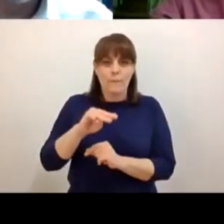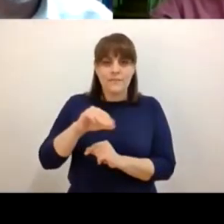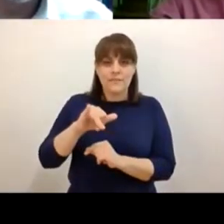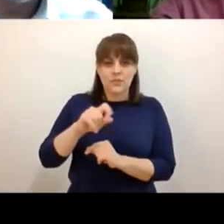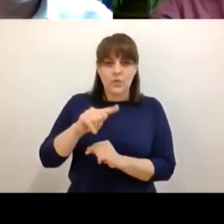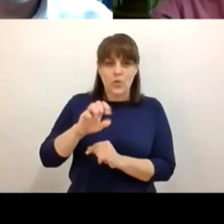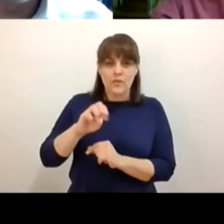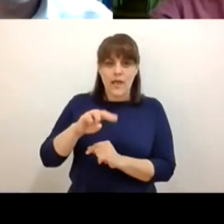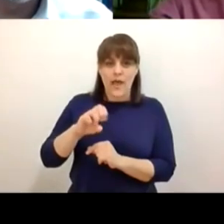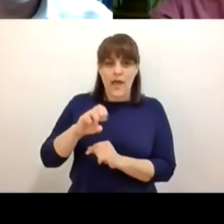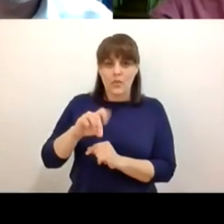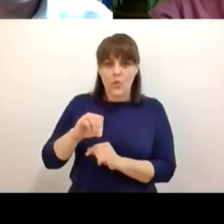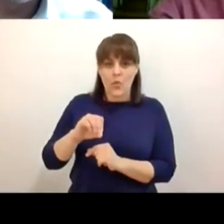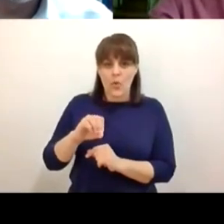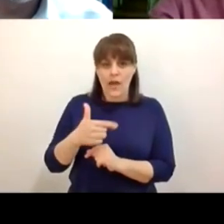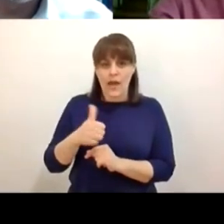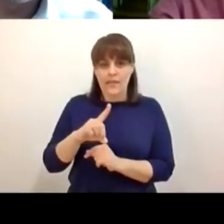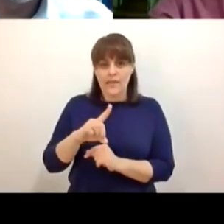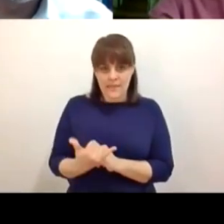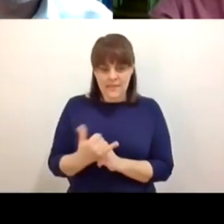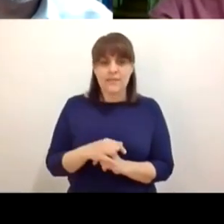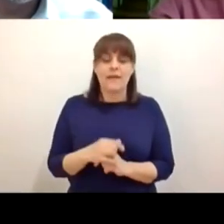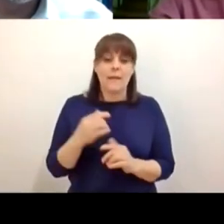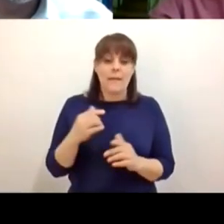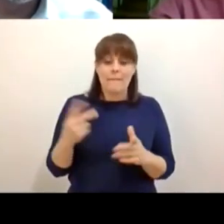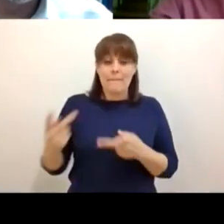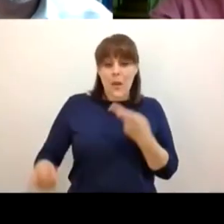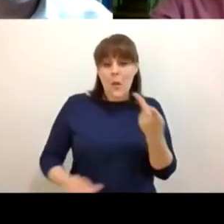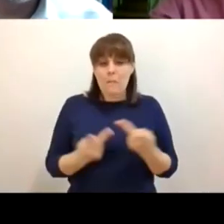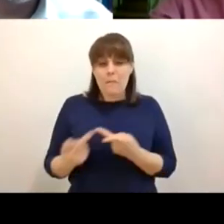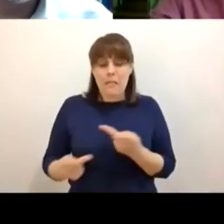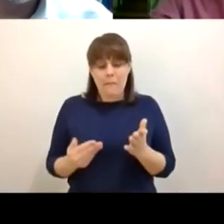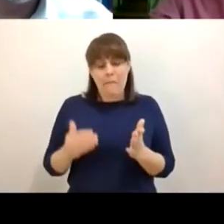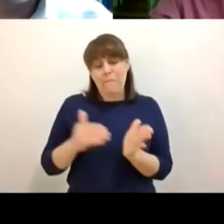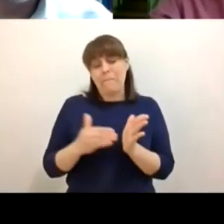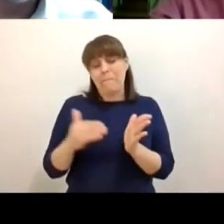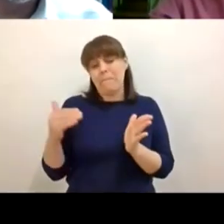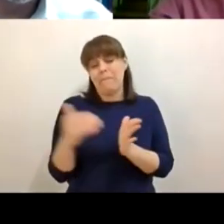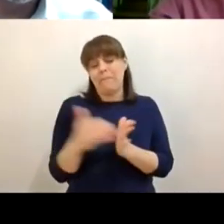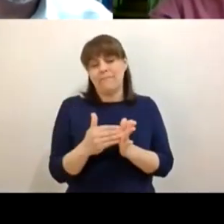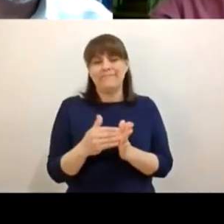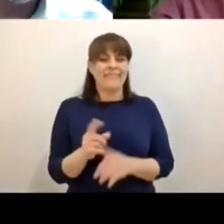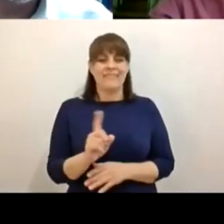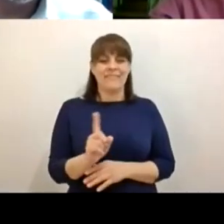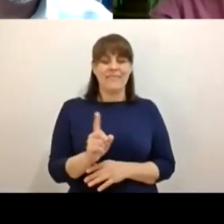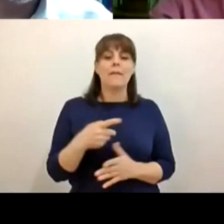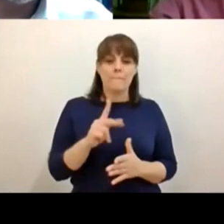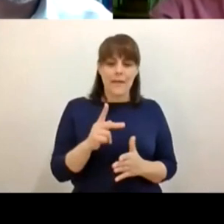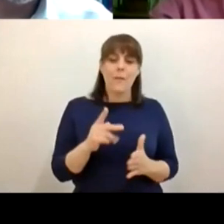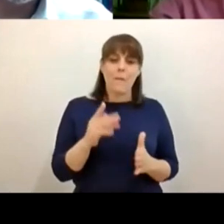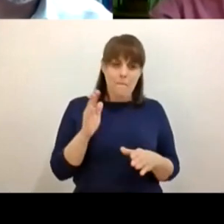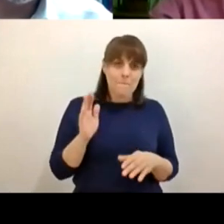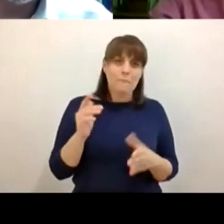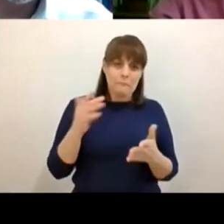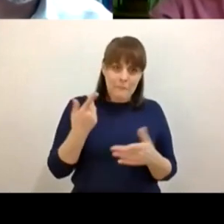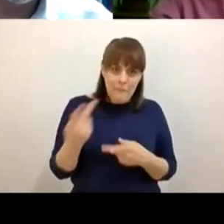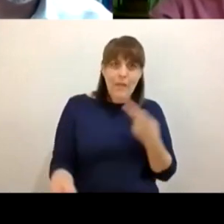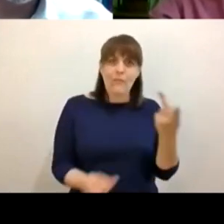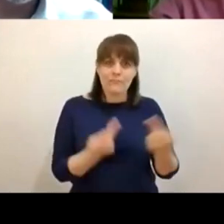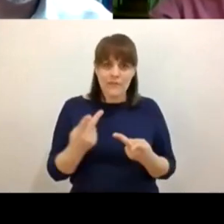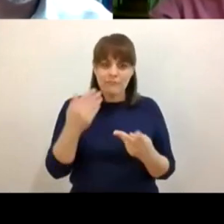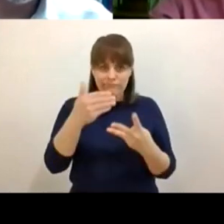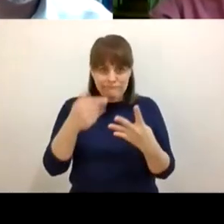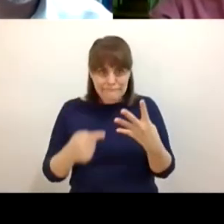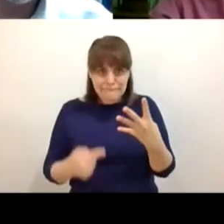y faltan las preguntas que son millones, no, pero sí son por lo menos varias decenas, si quisiera